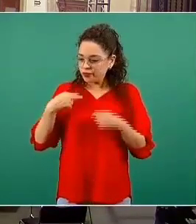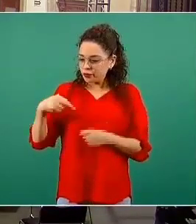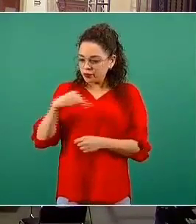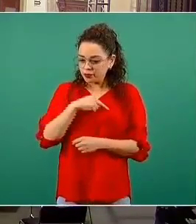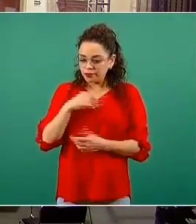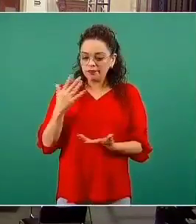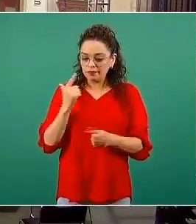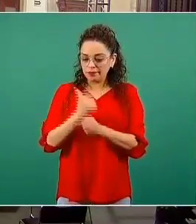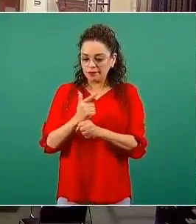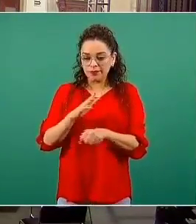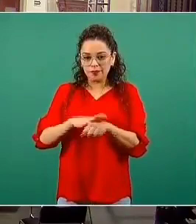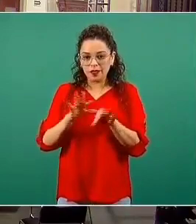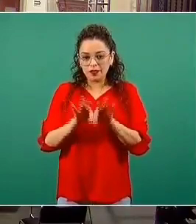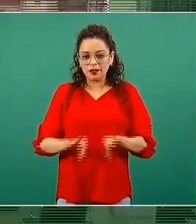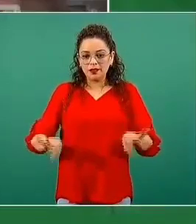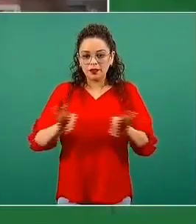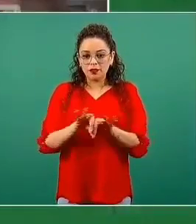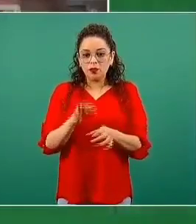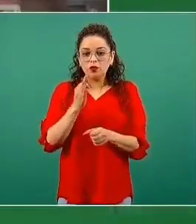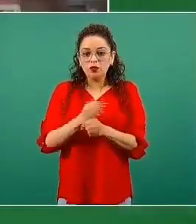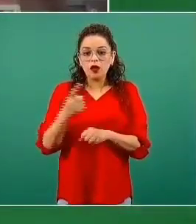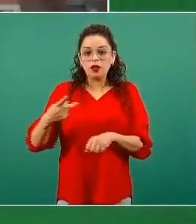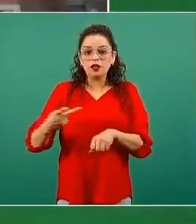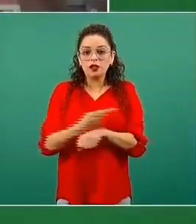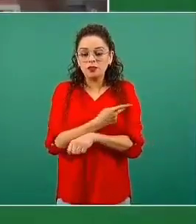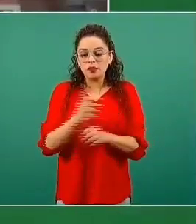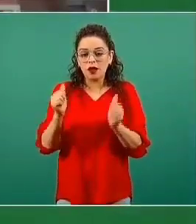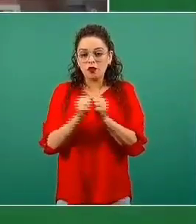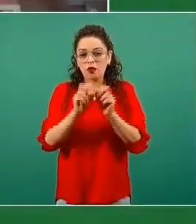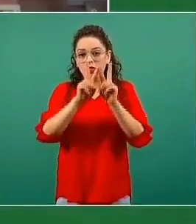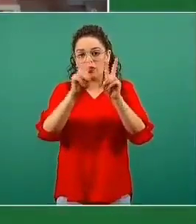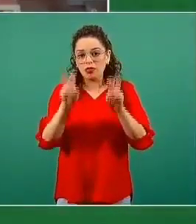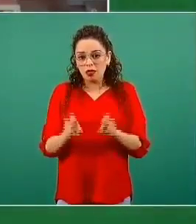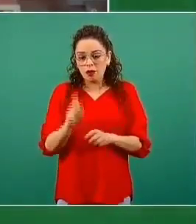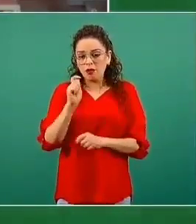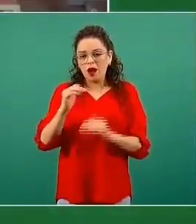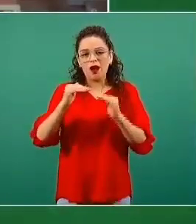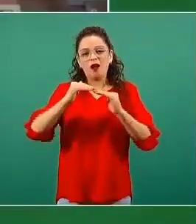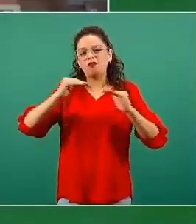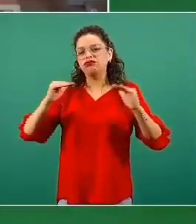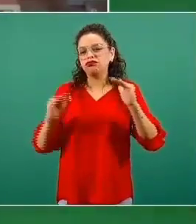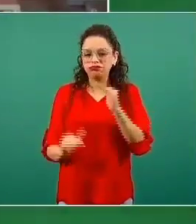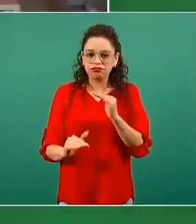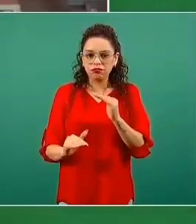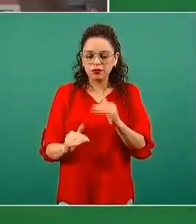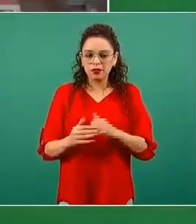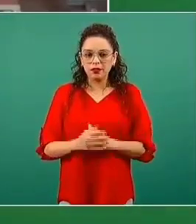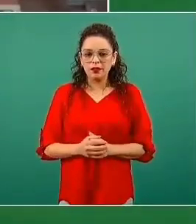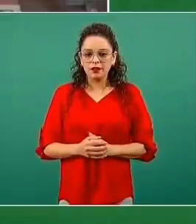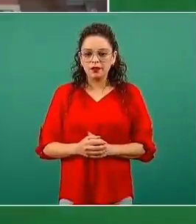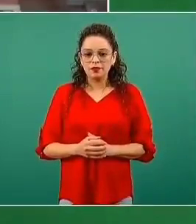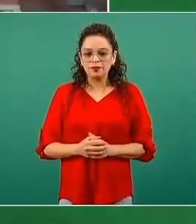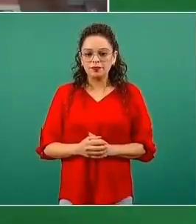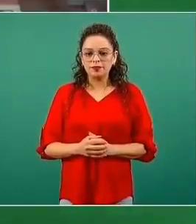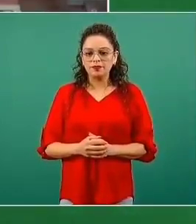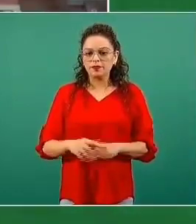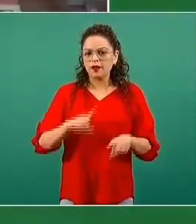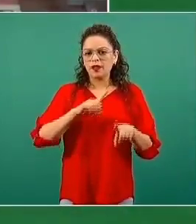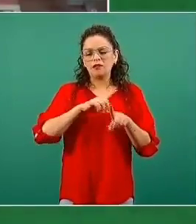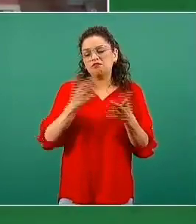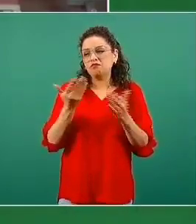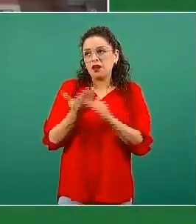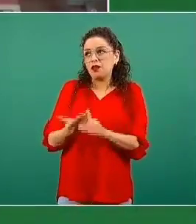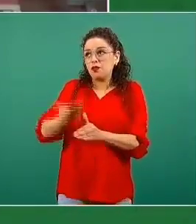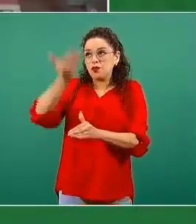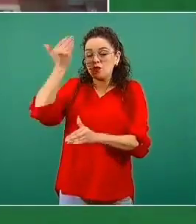es cómo se cruza lo que estamos viviendo con la desigualdad. Hay, como bien mencionó el subsecretario, desigualdades de mucho tiempo,